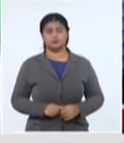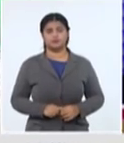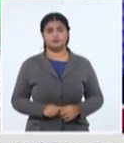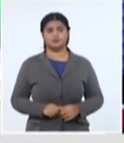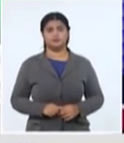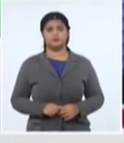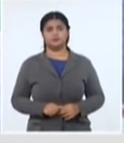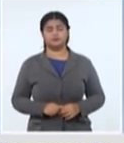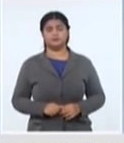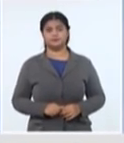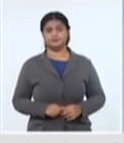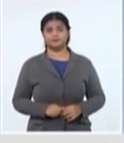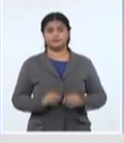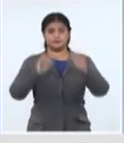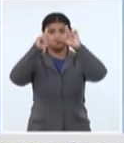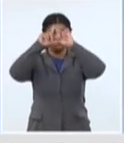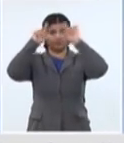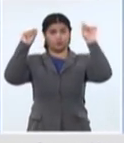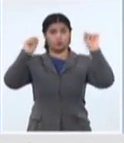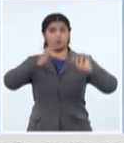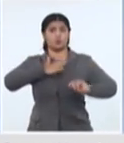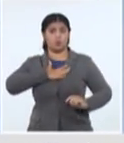de los